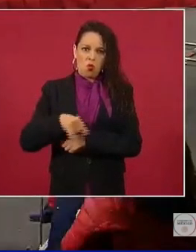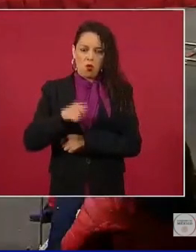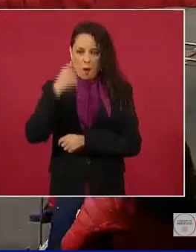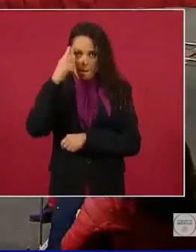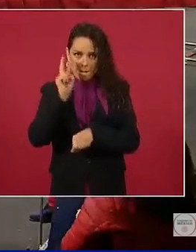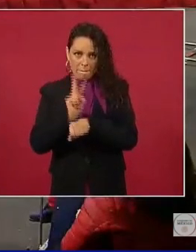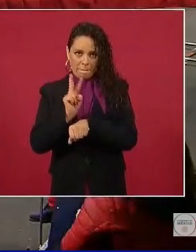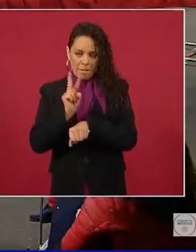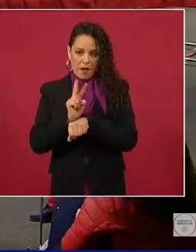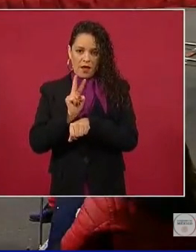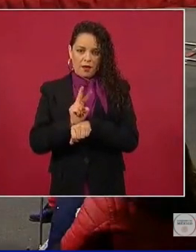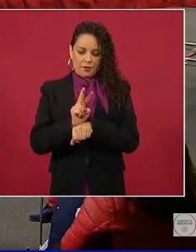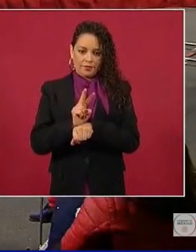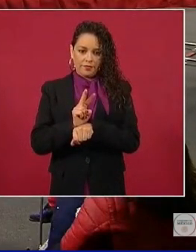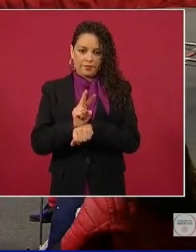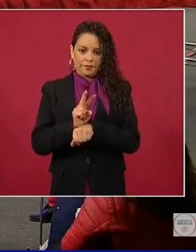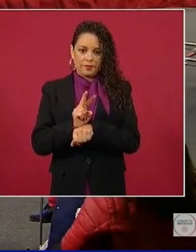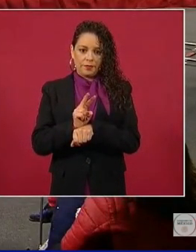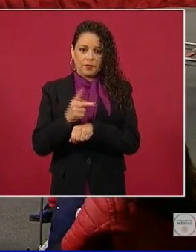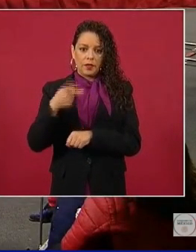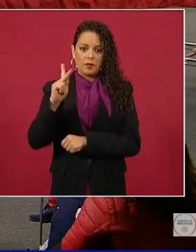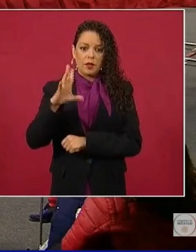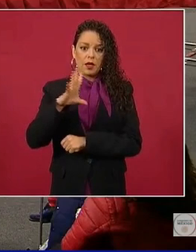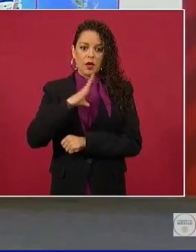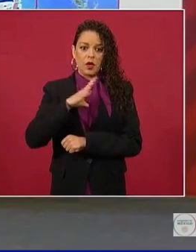y aquí hay privadas